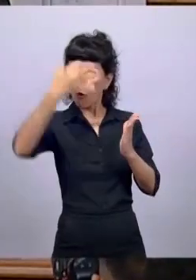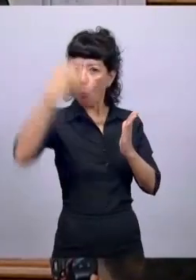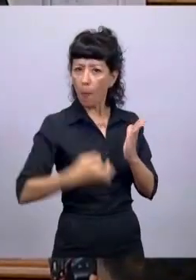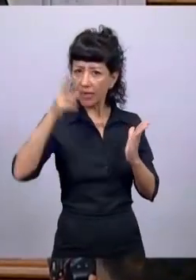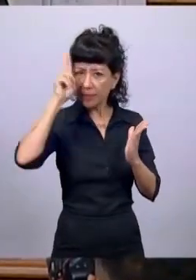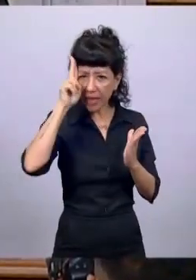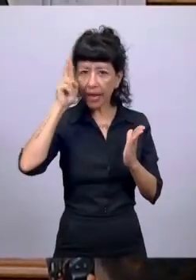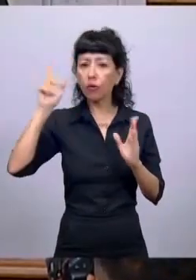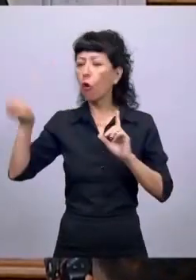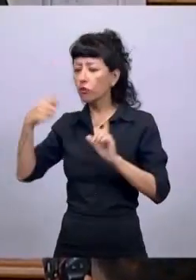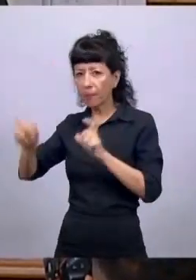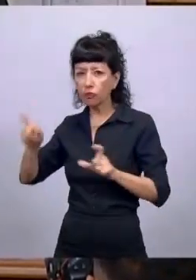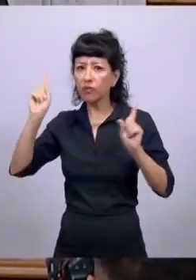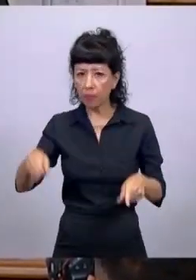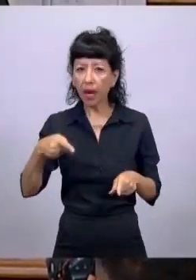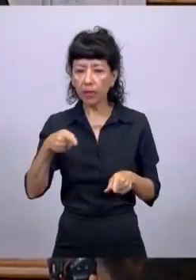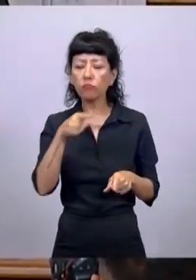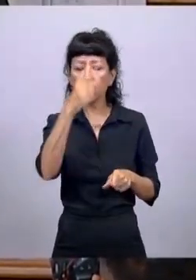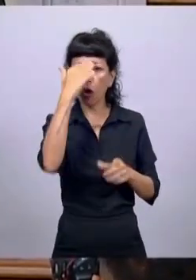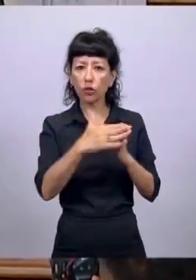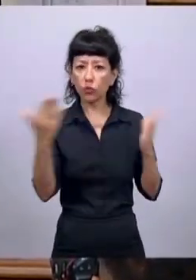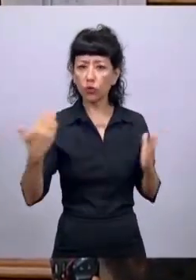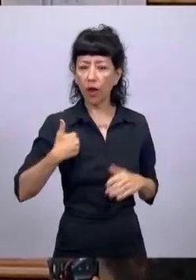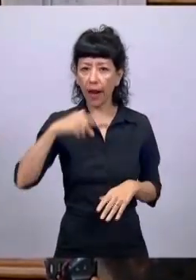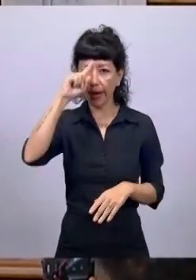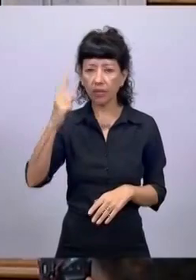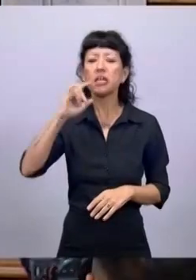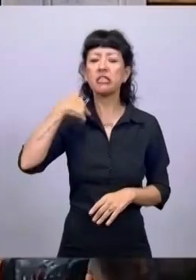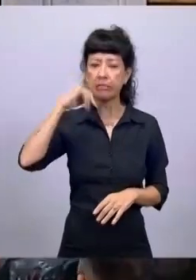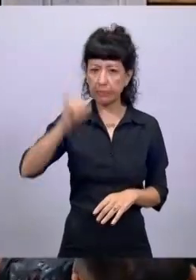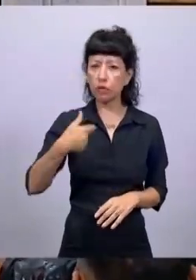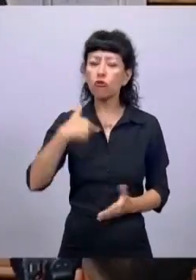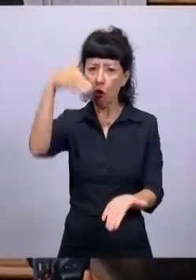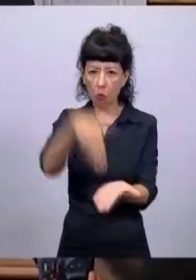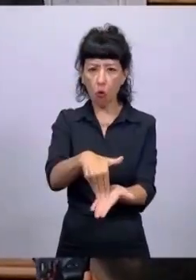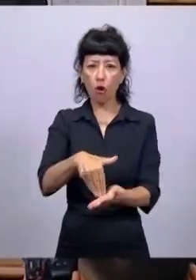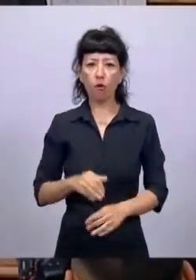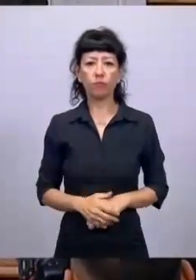en lo que de mí depende la Constitución de la Nación Argentina. Sí, juro.